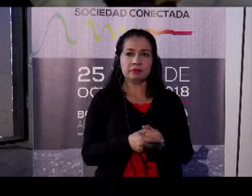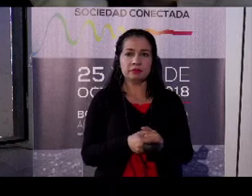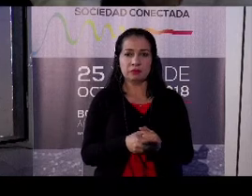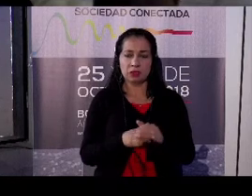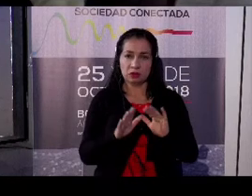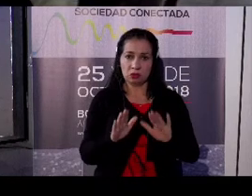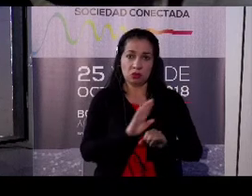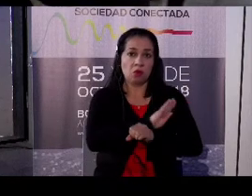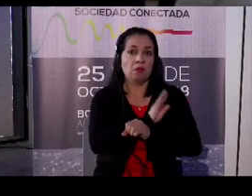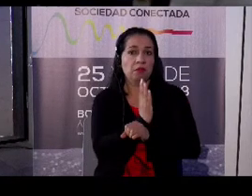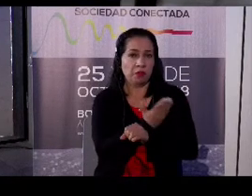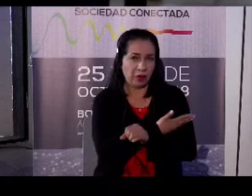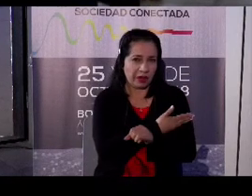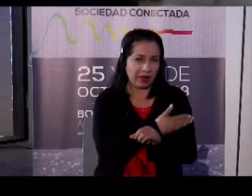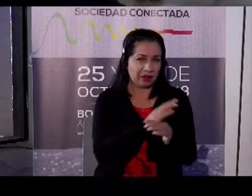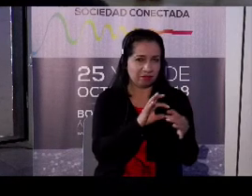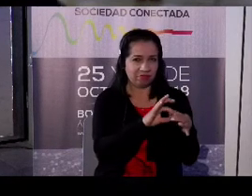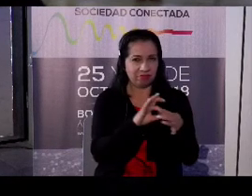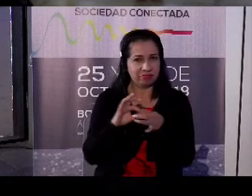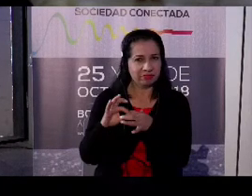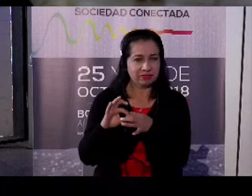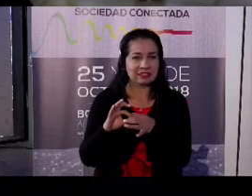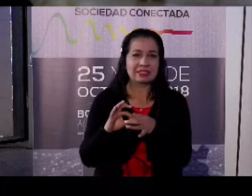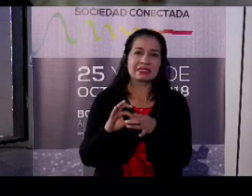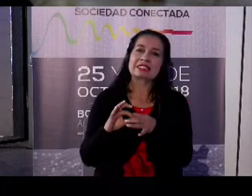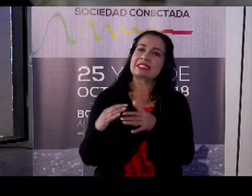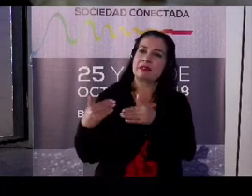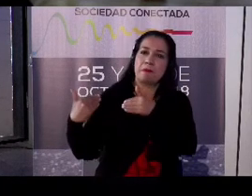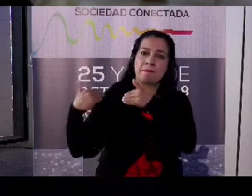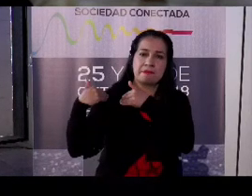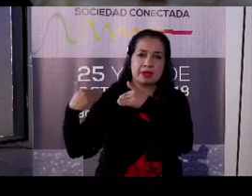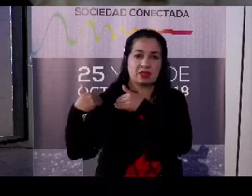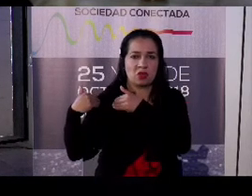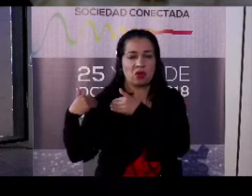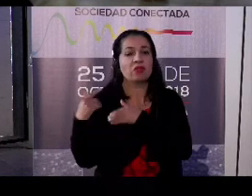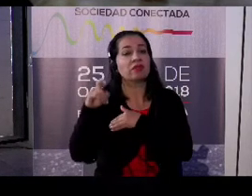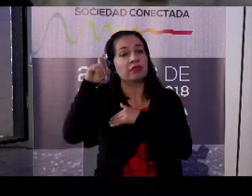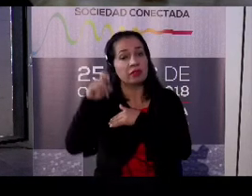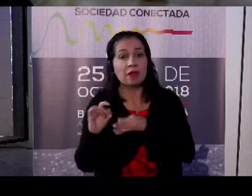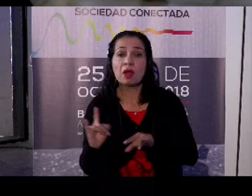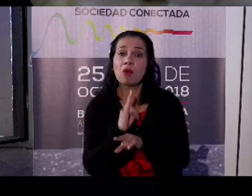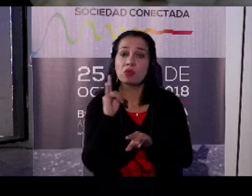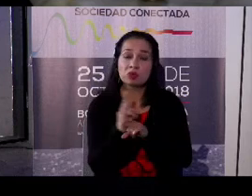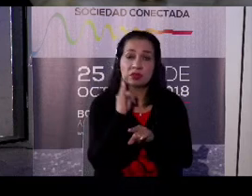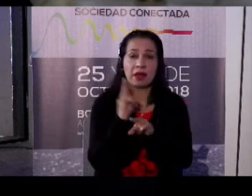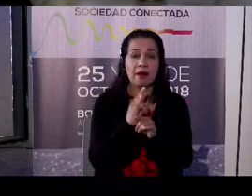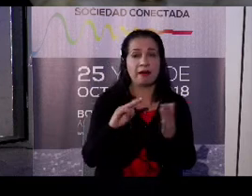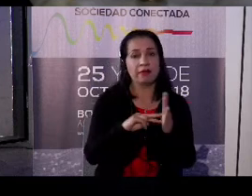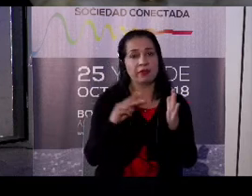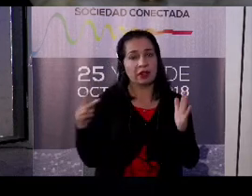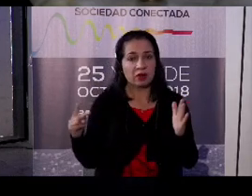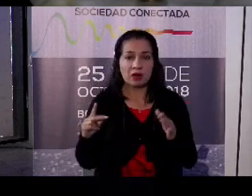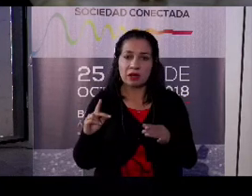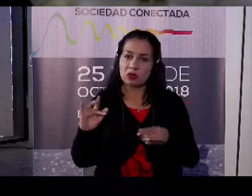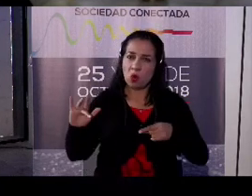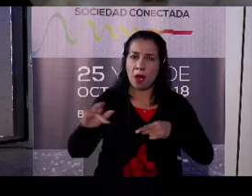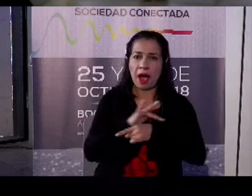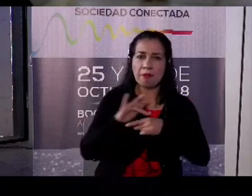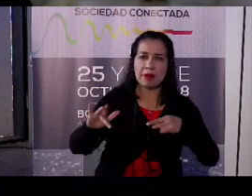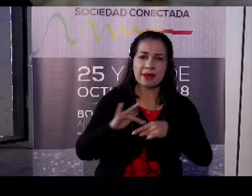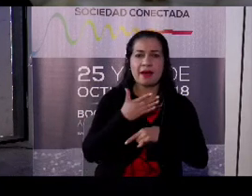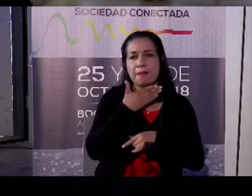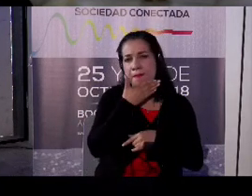es parte de nuestra misión usar y aplicar las tecnologías de la mejor manera